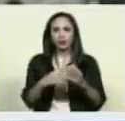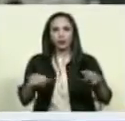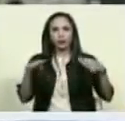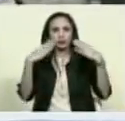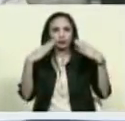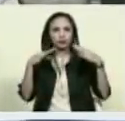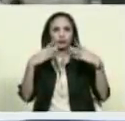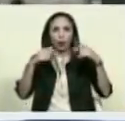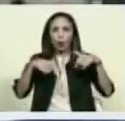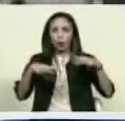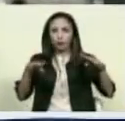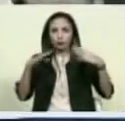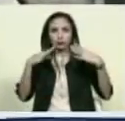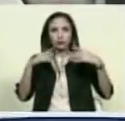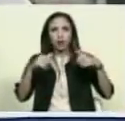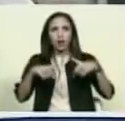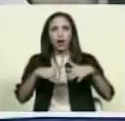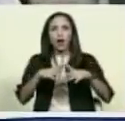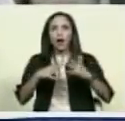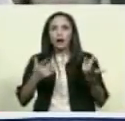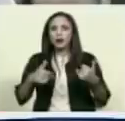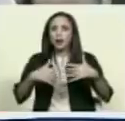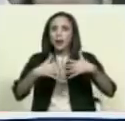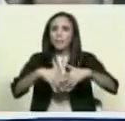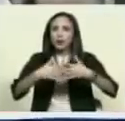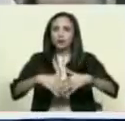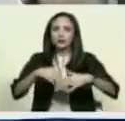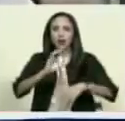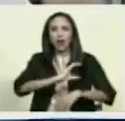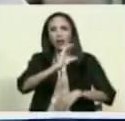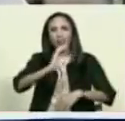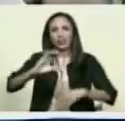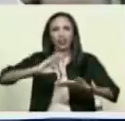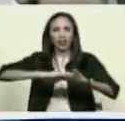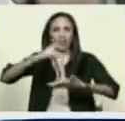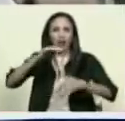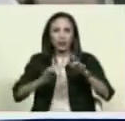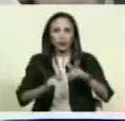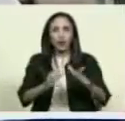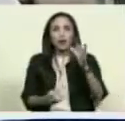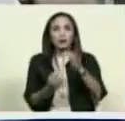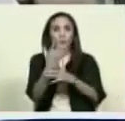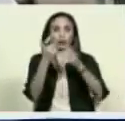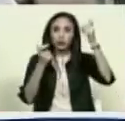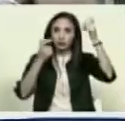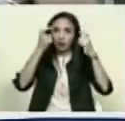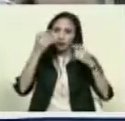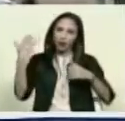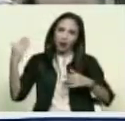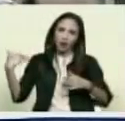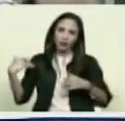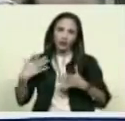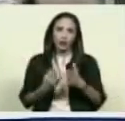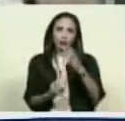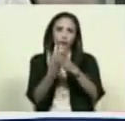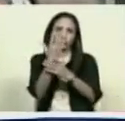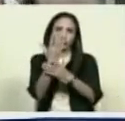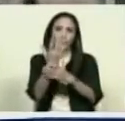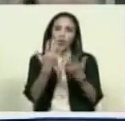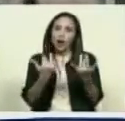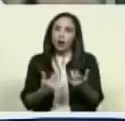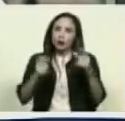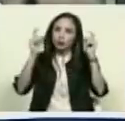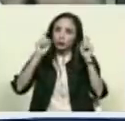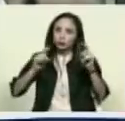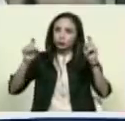quien hoy nos ve desde acá, Industrias Canaima, una industria fundada por el comandante Chávez y que va formando poco a poco esta nueva